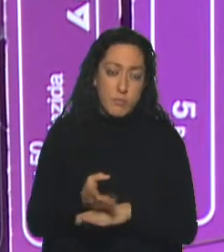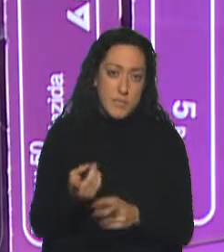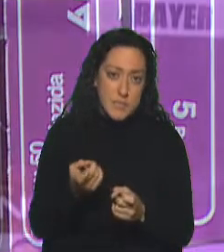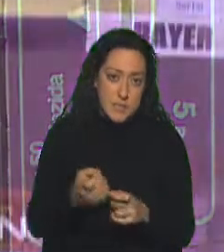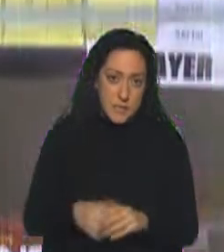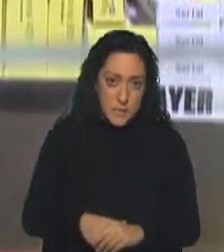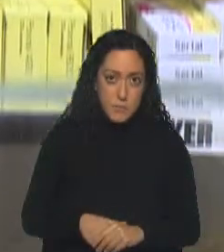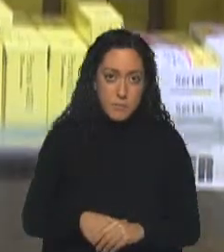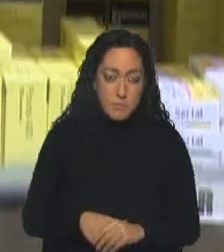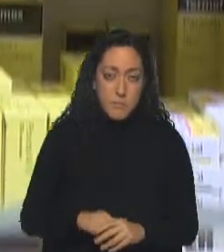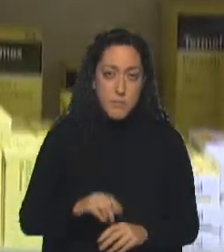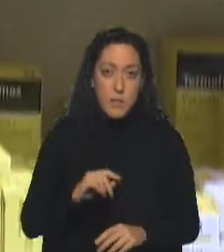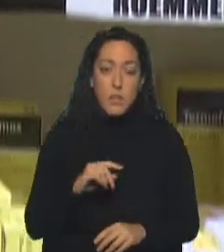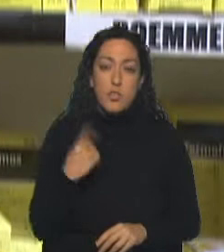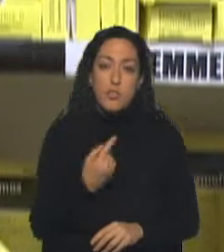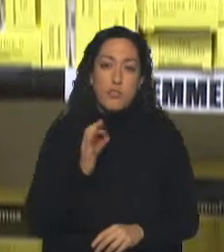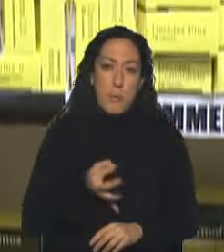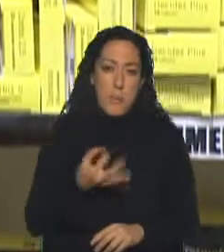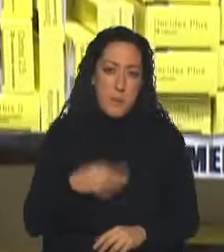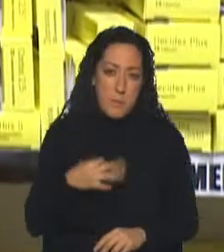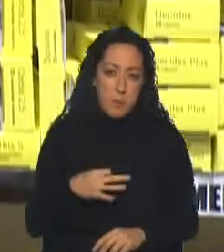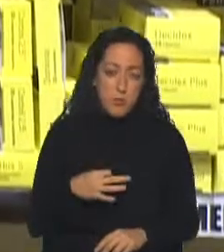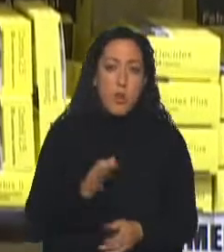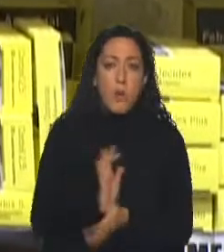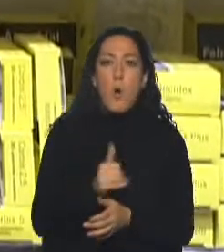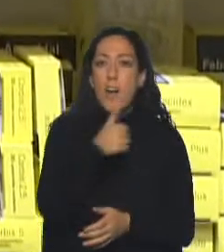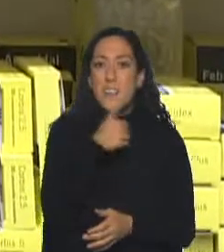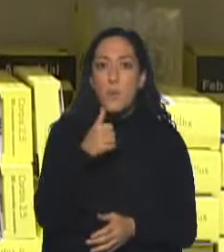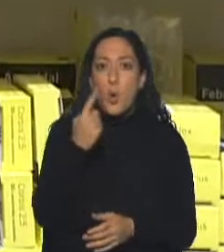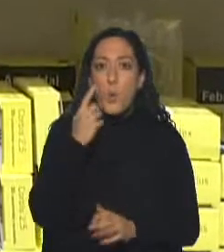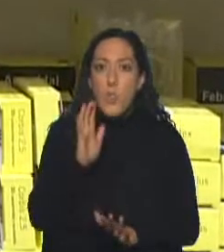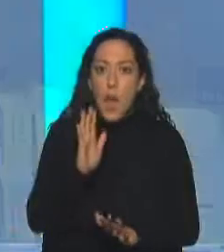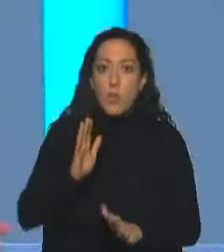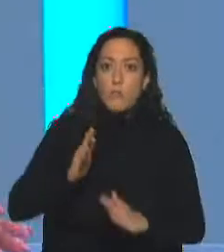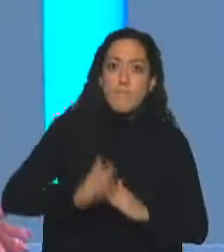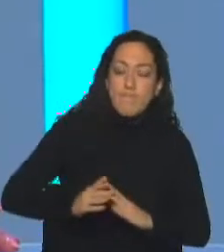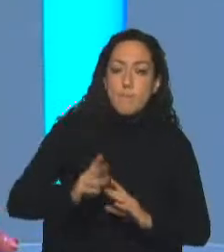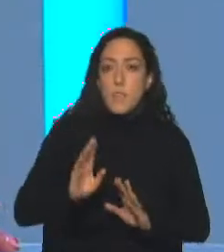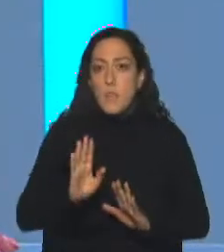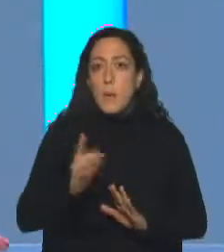a ver que tenerlo en cuenta porque el antibiótico si bien hay que restringir el uso son necesarios